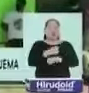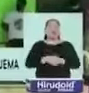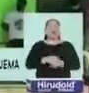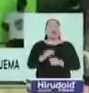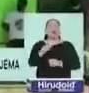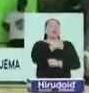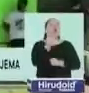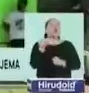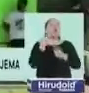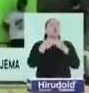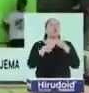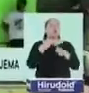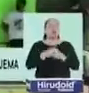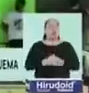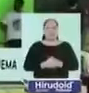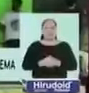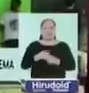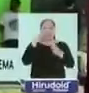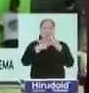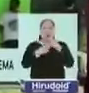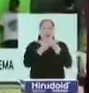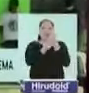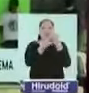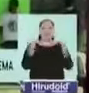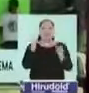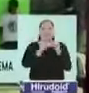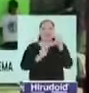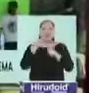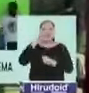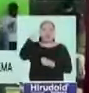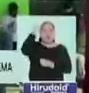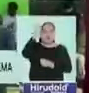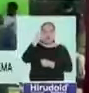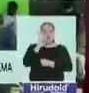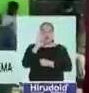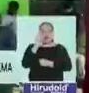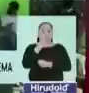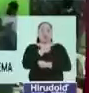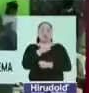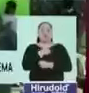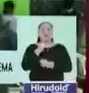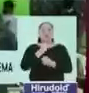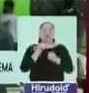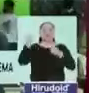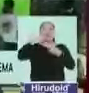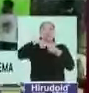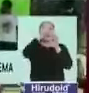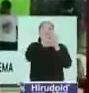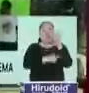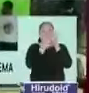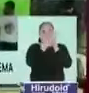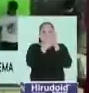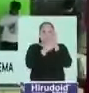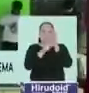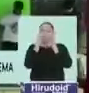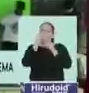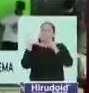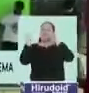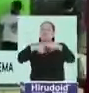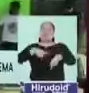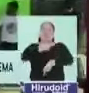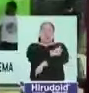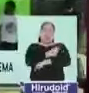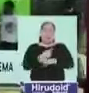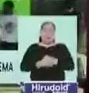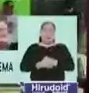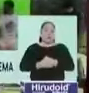fuera resistida por muchas personas, creyendo estas de que con la primera ya estaban sanos, a salvo, no me pasa nada, ya